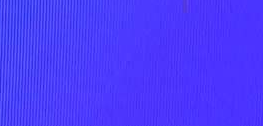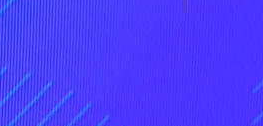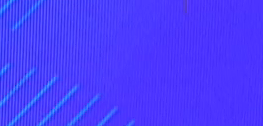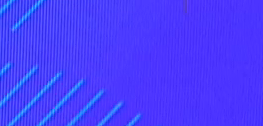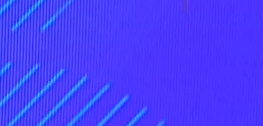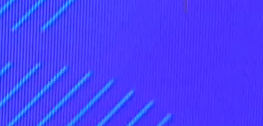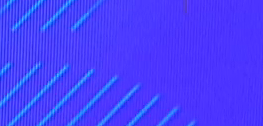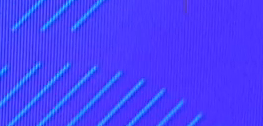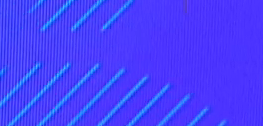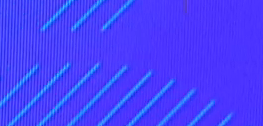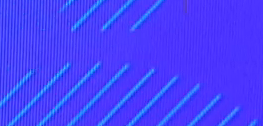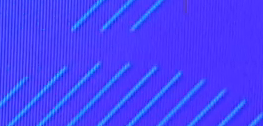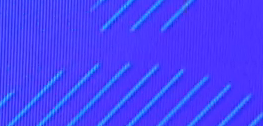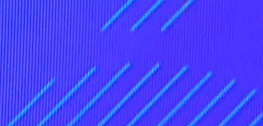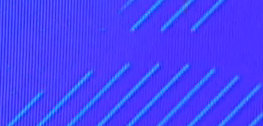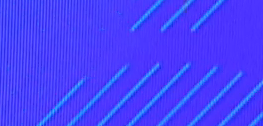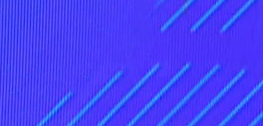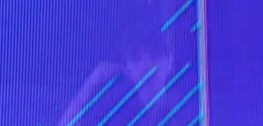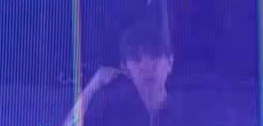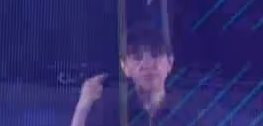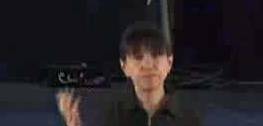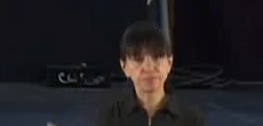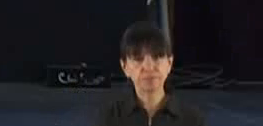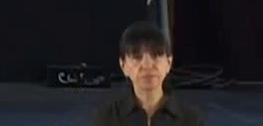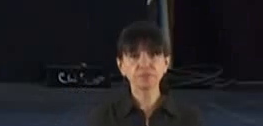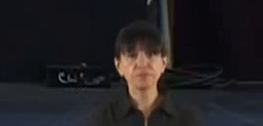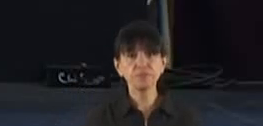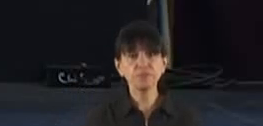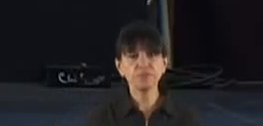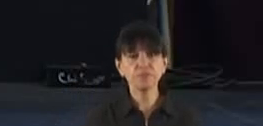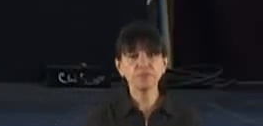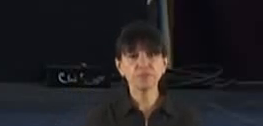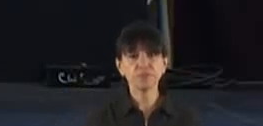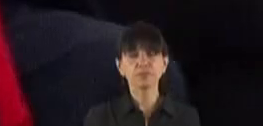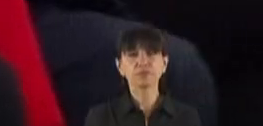Nos vamos a Tecnópolis. Habla el presidente Alberto Fernández. Fernández.